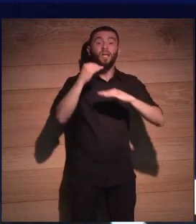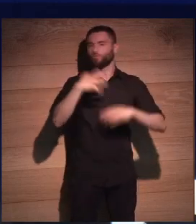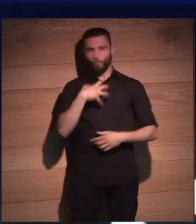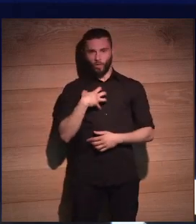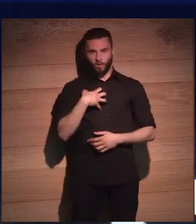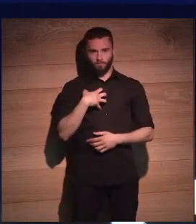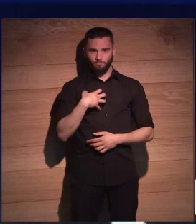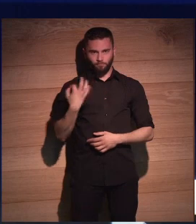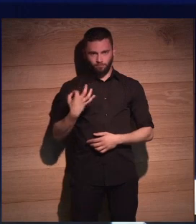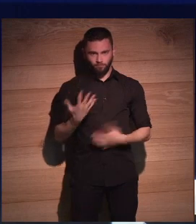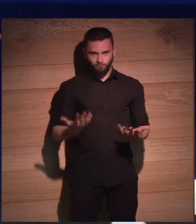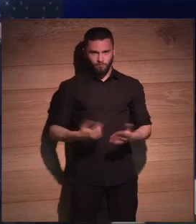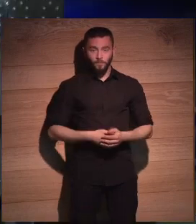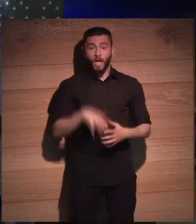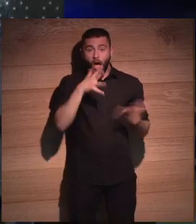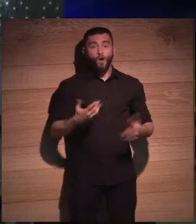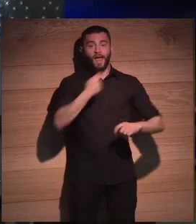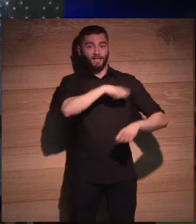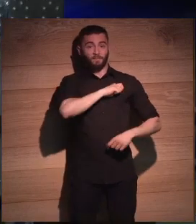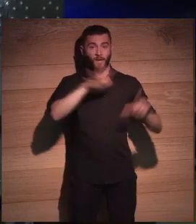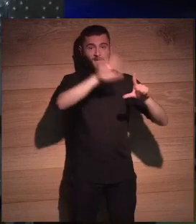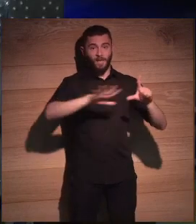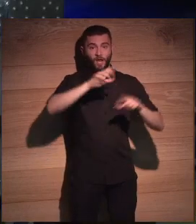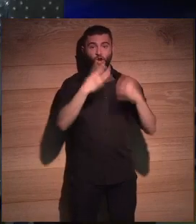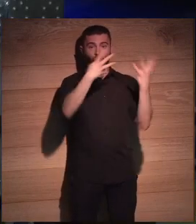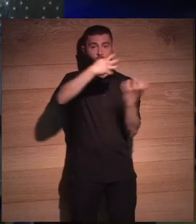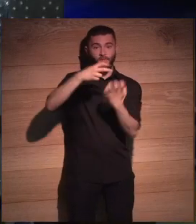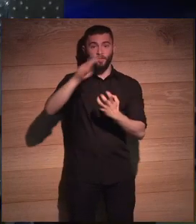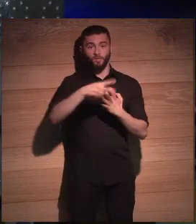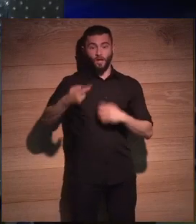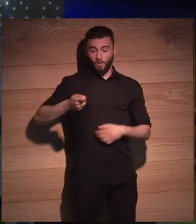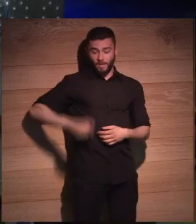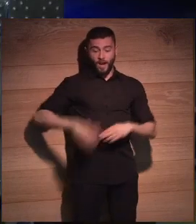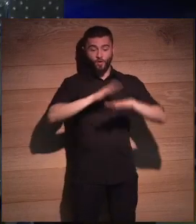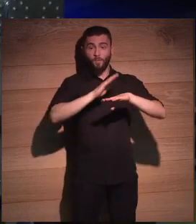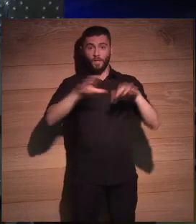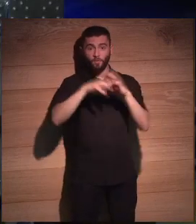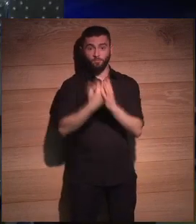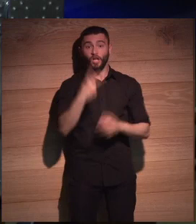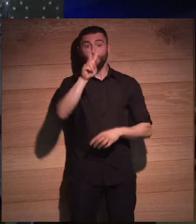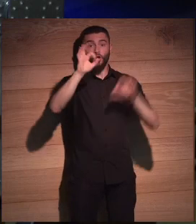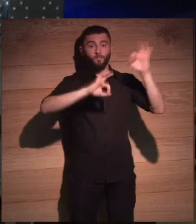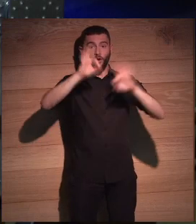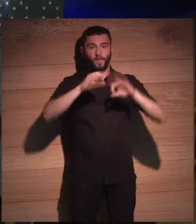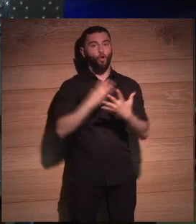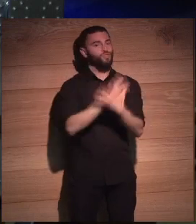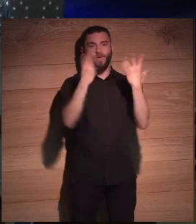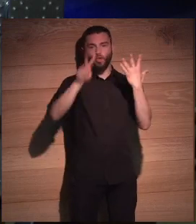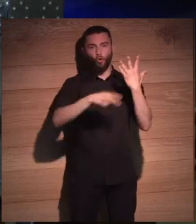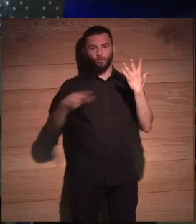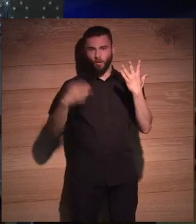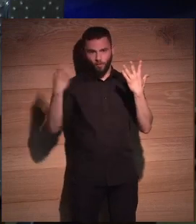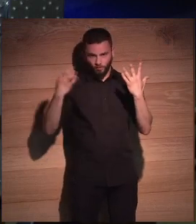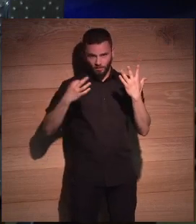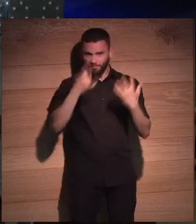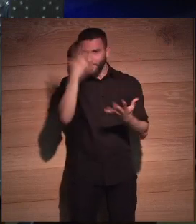¿vale? En España ahora estamos con 900 euros de salario mínimo interprofesional, el 2%, 18 euros, ¿vale? Para que